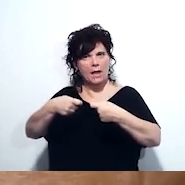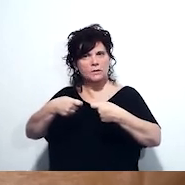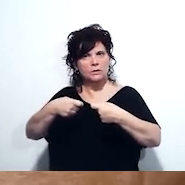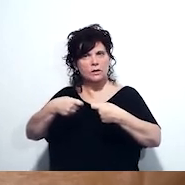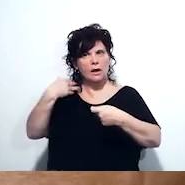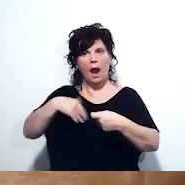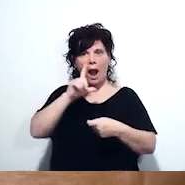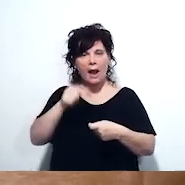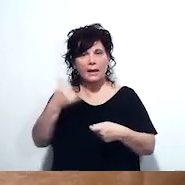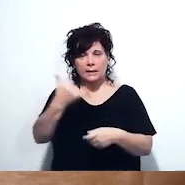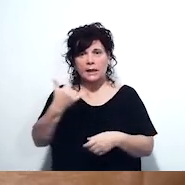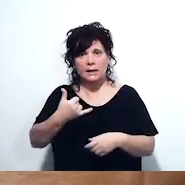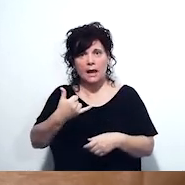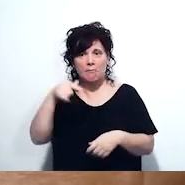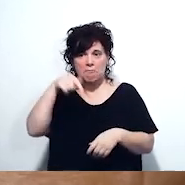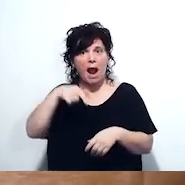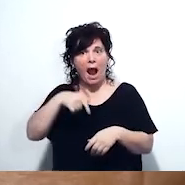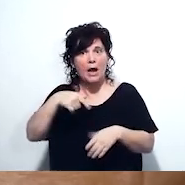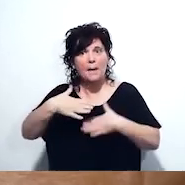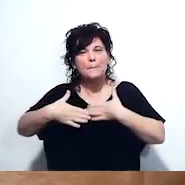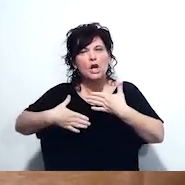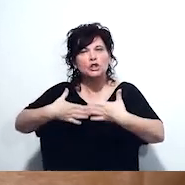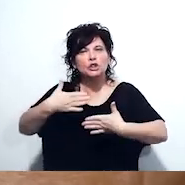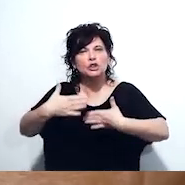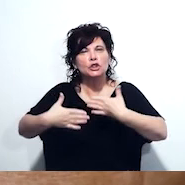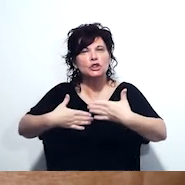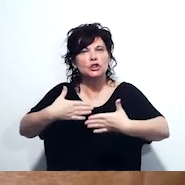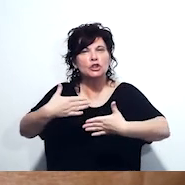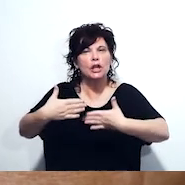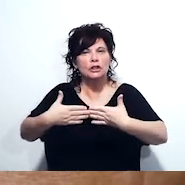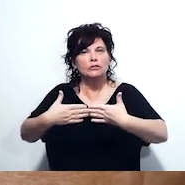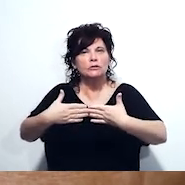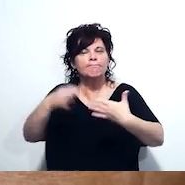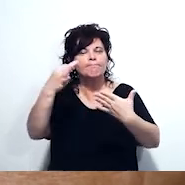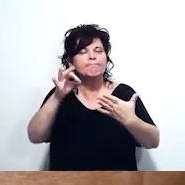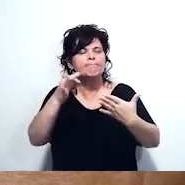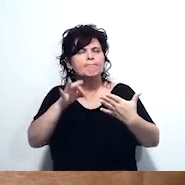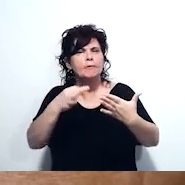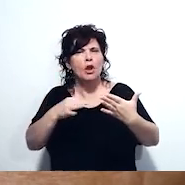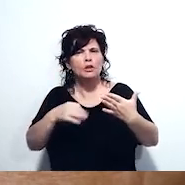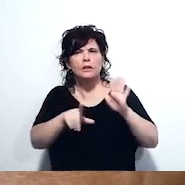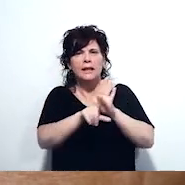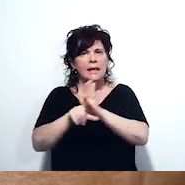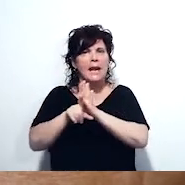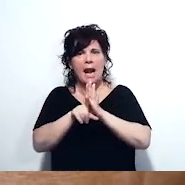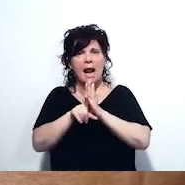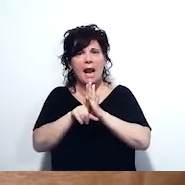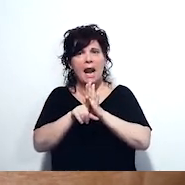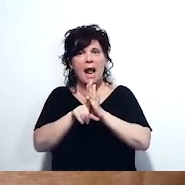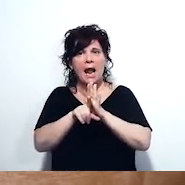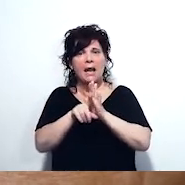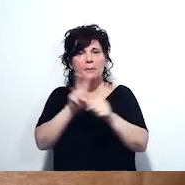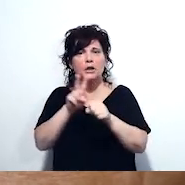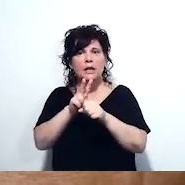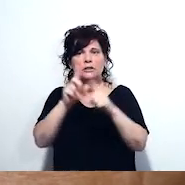la tiene, acuérdense que está en este momento en el proceso de una revisión de la Ley de Protección de Datos